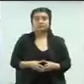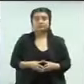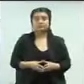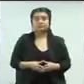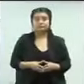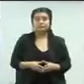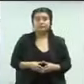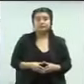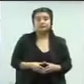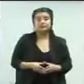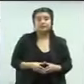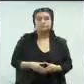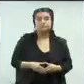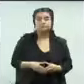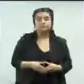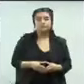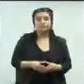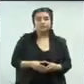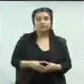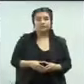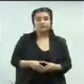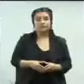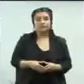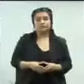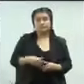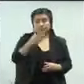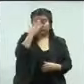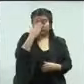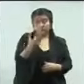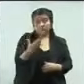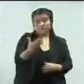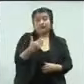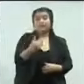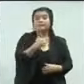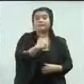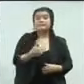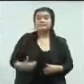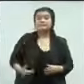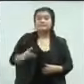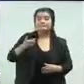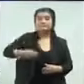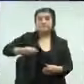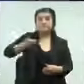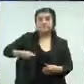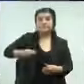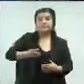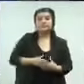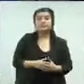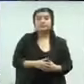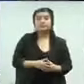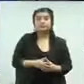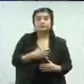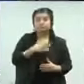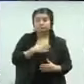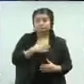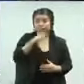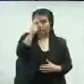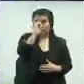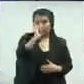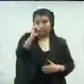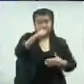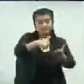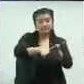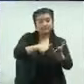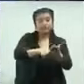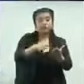Adelante, señor ministro. Gracias, señor diputado presidente. Sin entrar a opinar sobre esta carta que no he